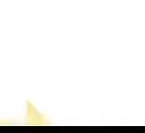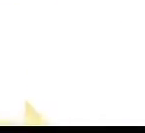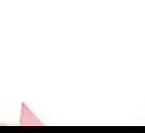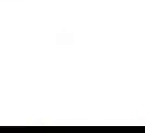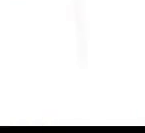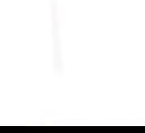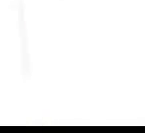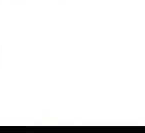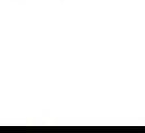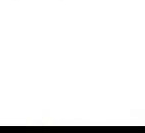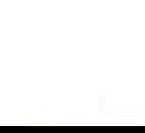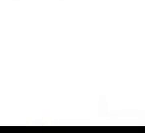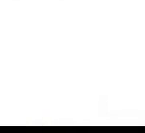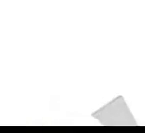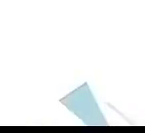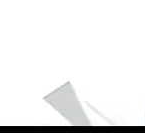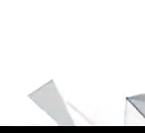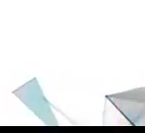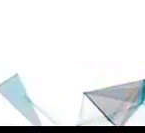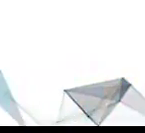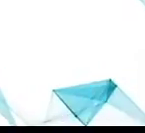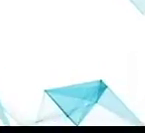Fin de espacio promocional.